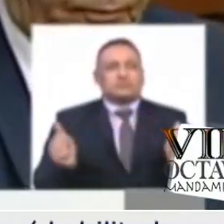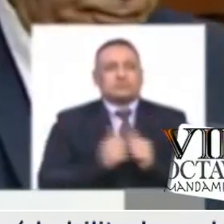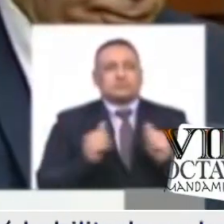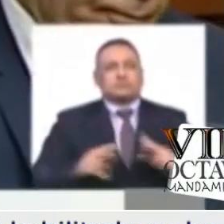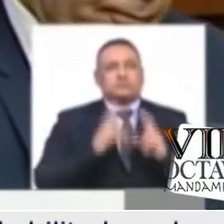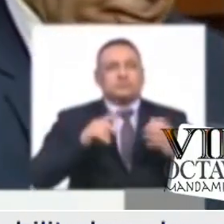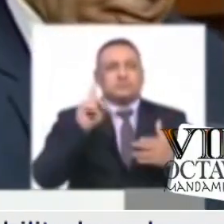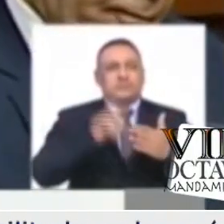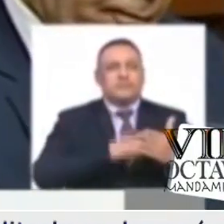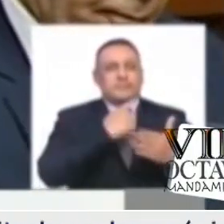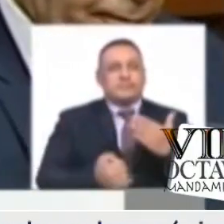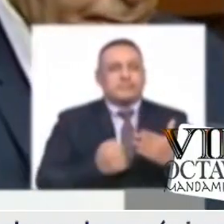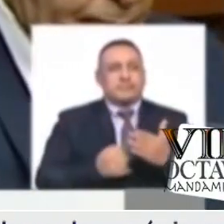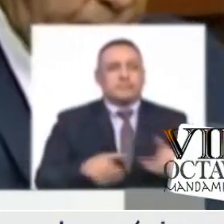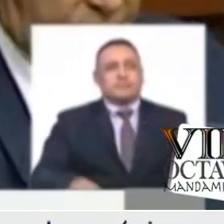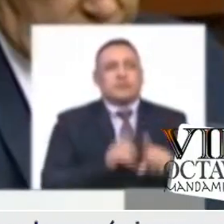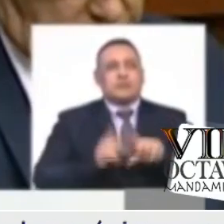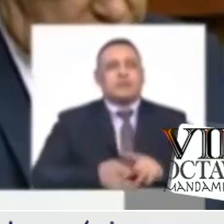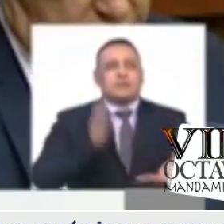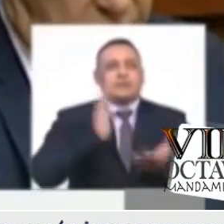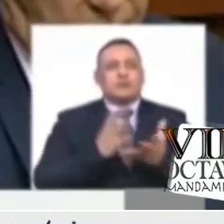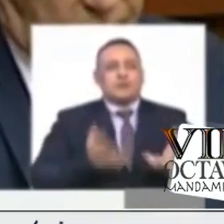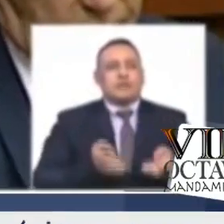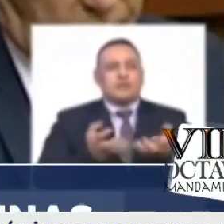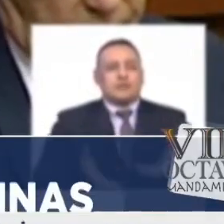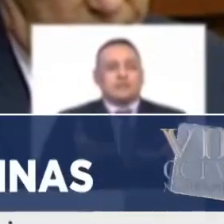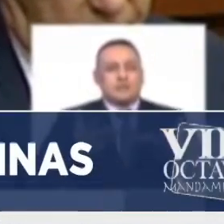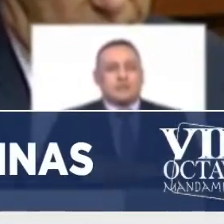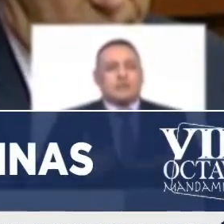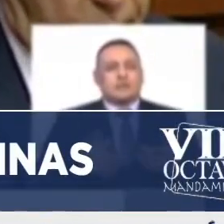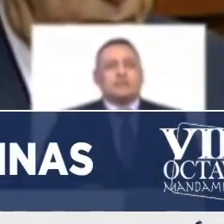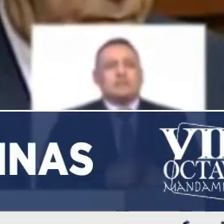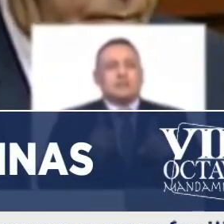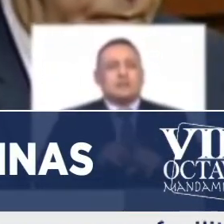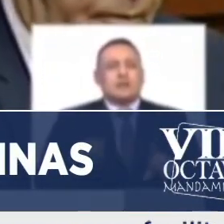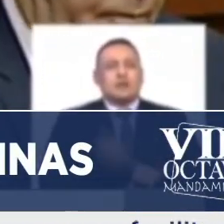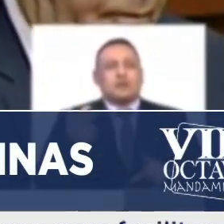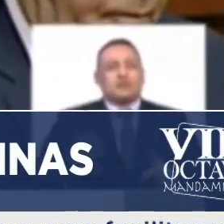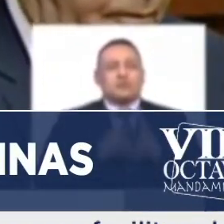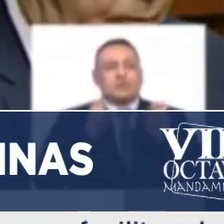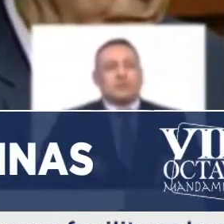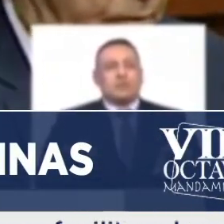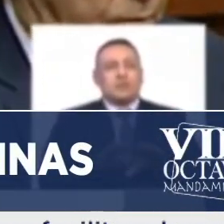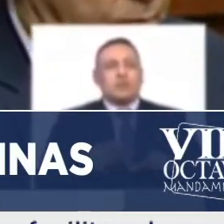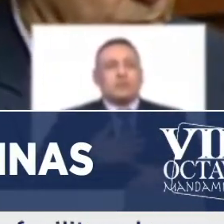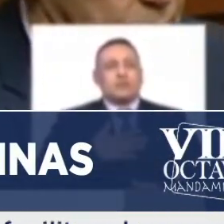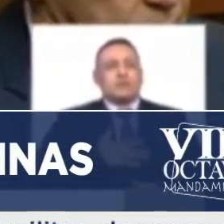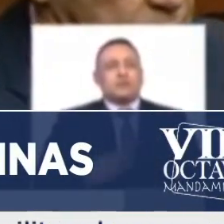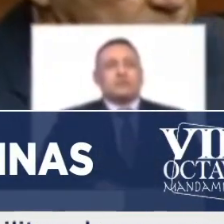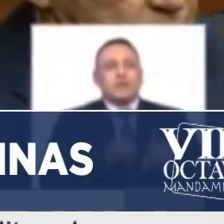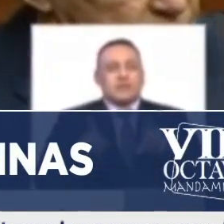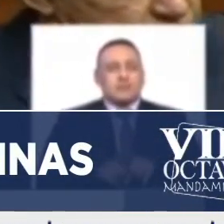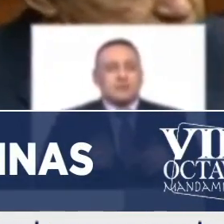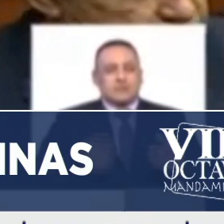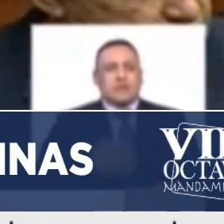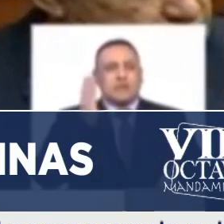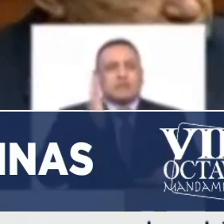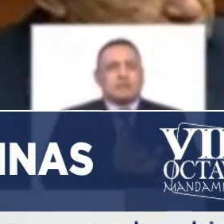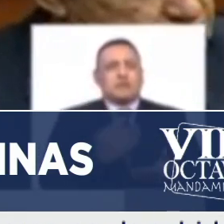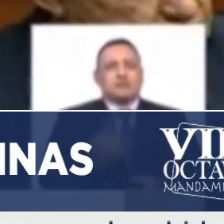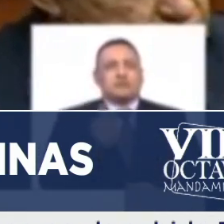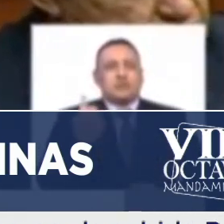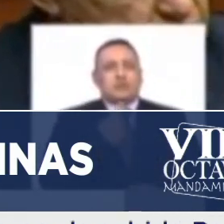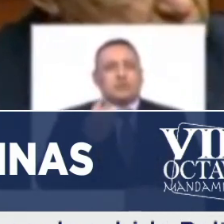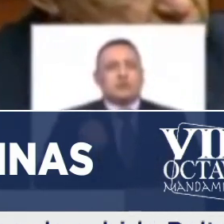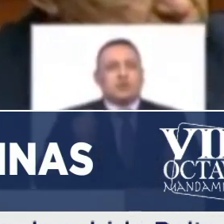existe proporcionalidad entre la infracción cometida y la sanción que se me quiere imponer, y que en otros casos similares al mío